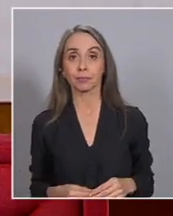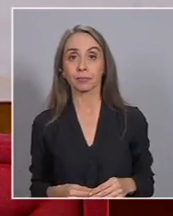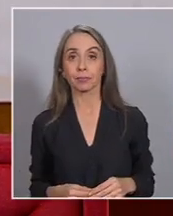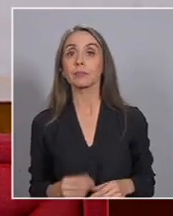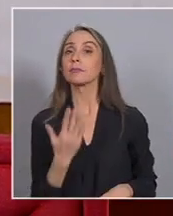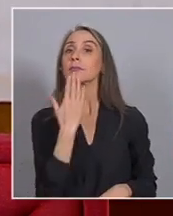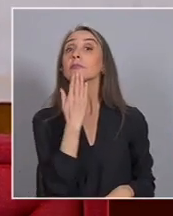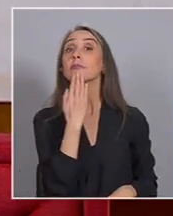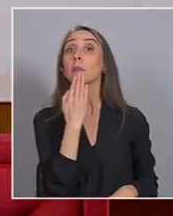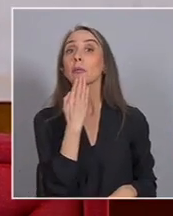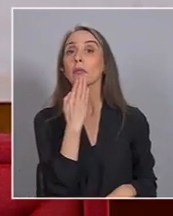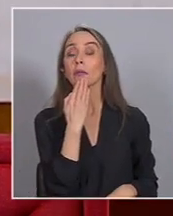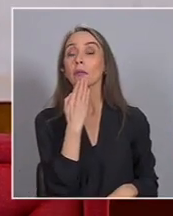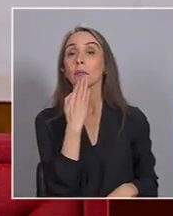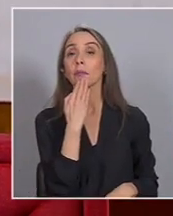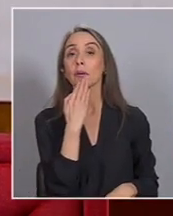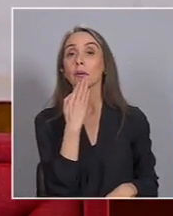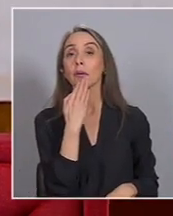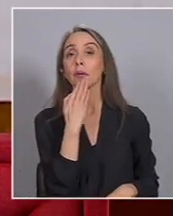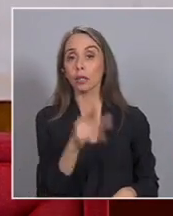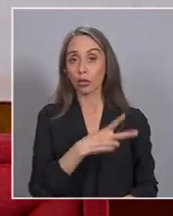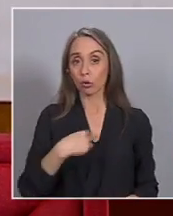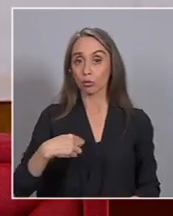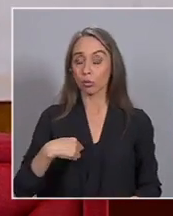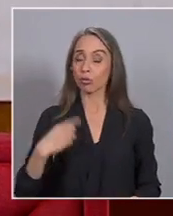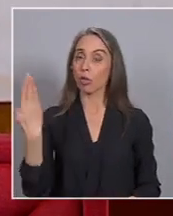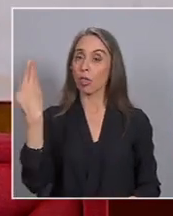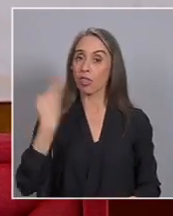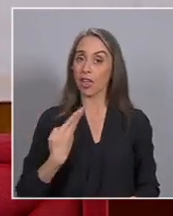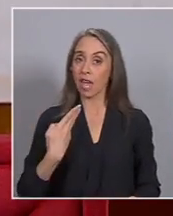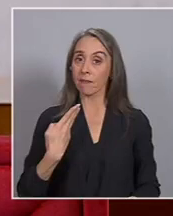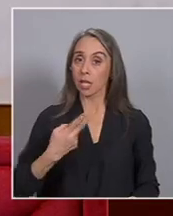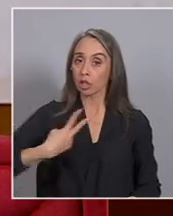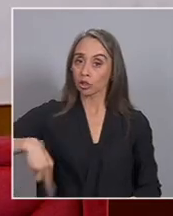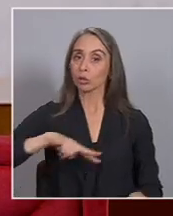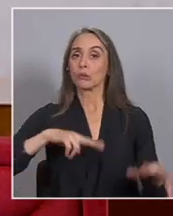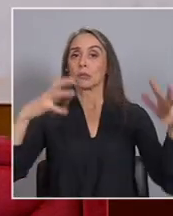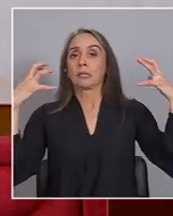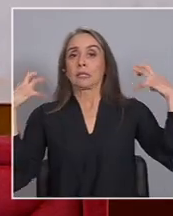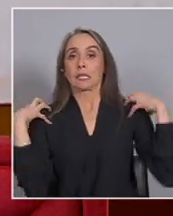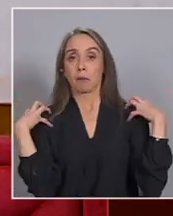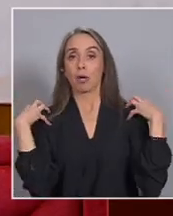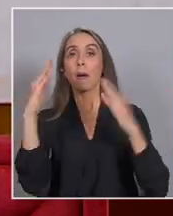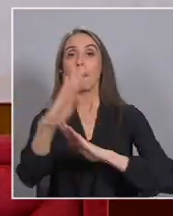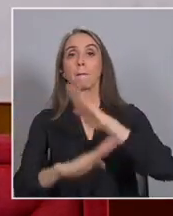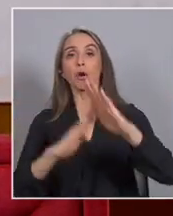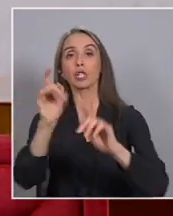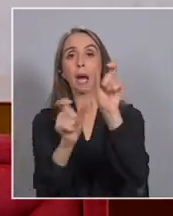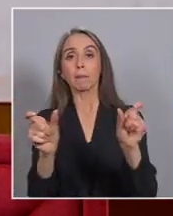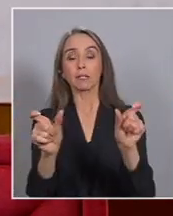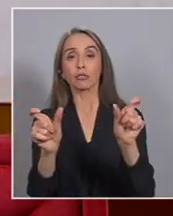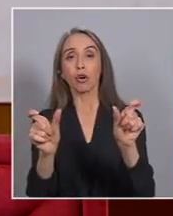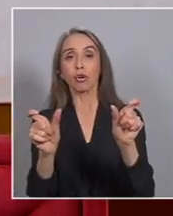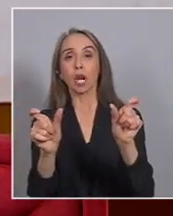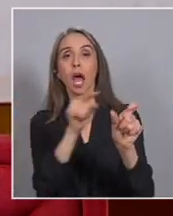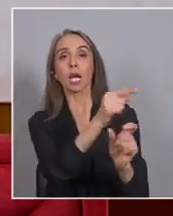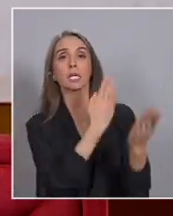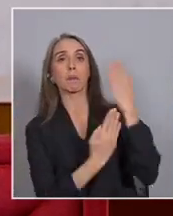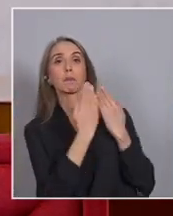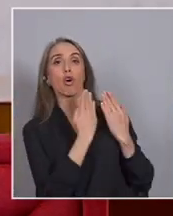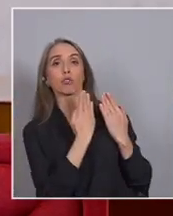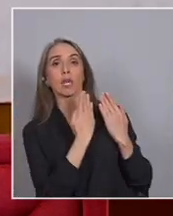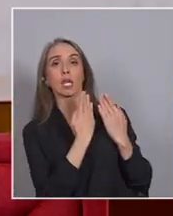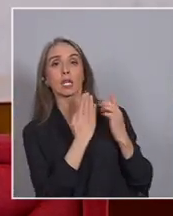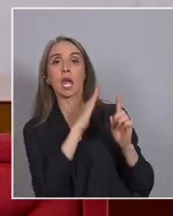Y también tenemos el deber, la responsabilidad de proteger a quienes nos protegen.